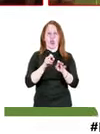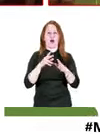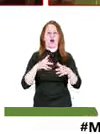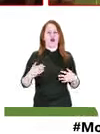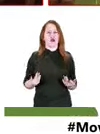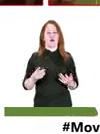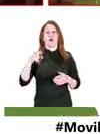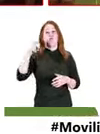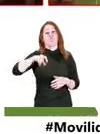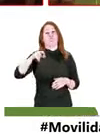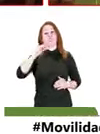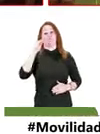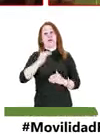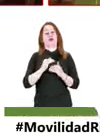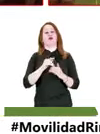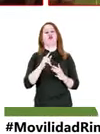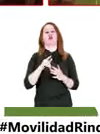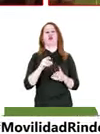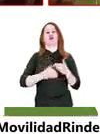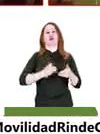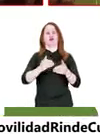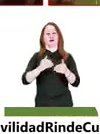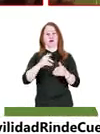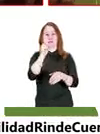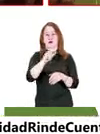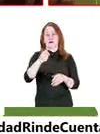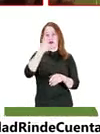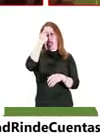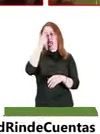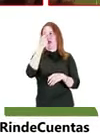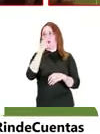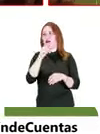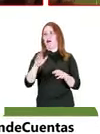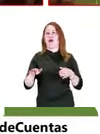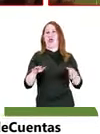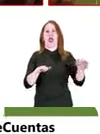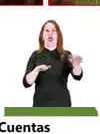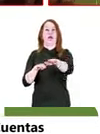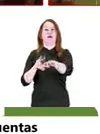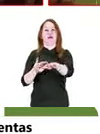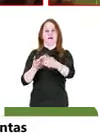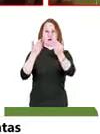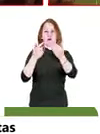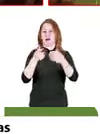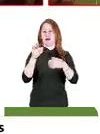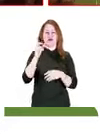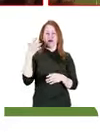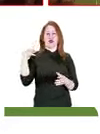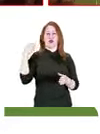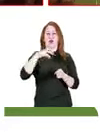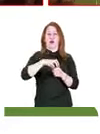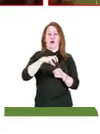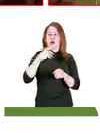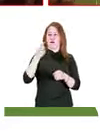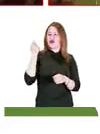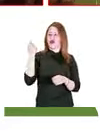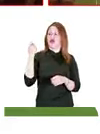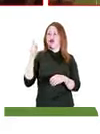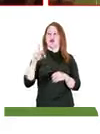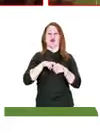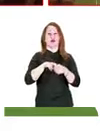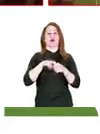necesitamos minimizar los adelantos. La gente cree que un adelanto es bueno, pero lo mostraba en Ciudad Bolívar hace poco al director de buses y le